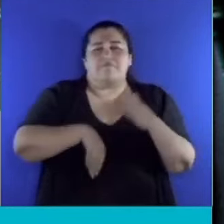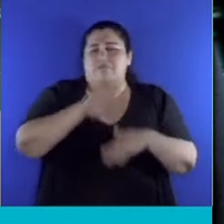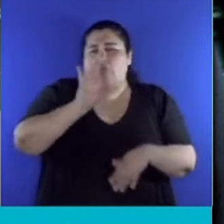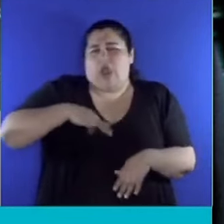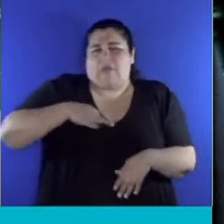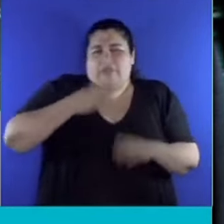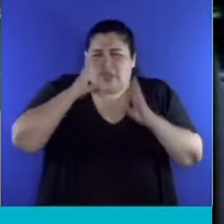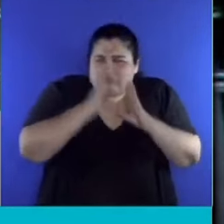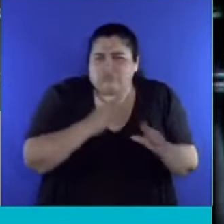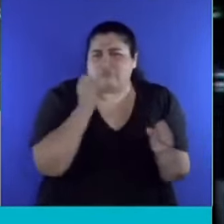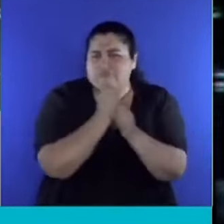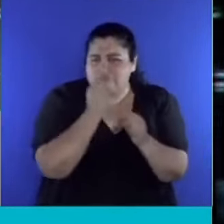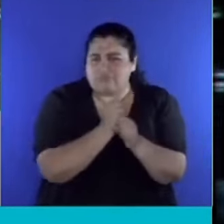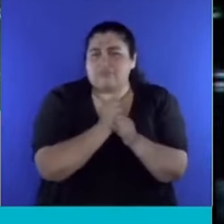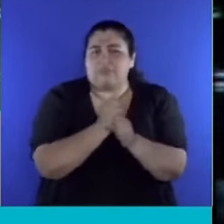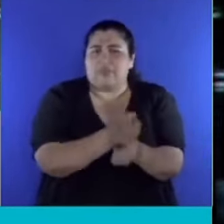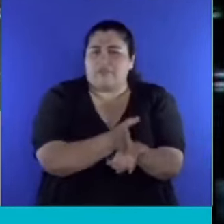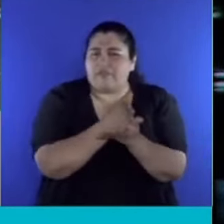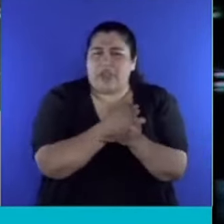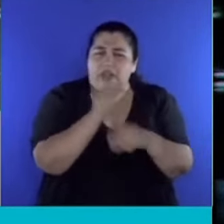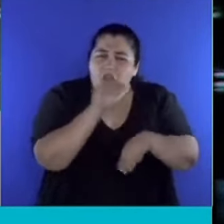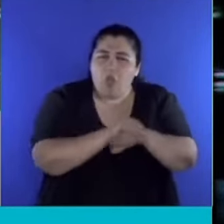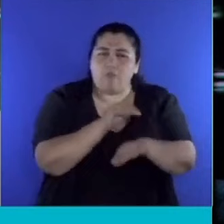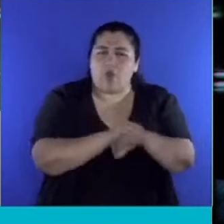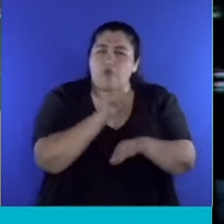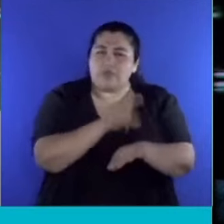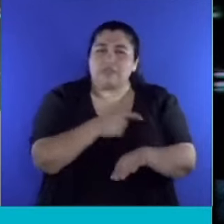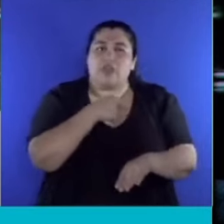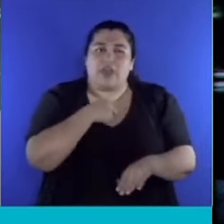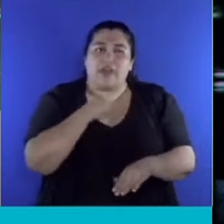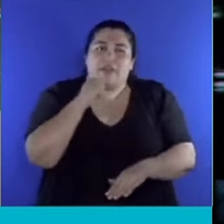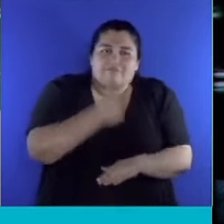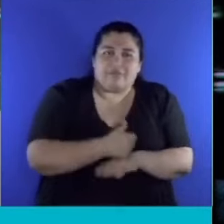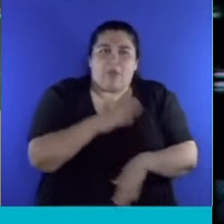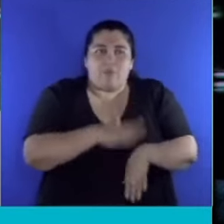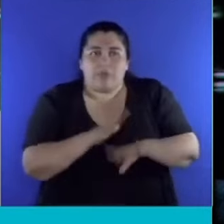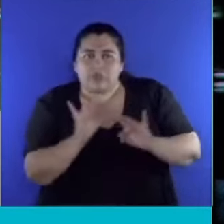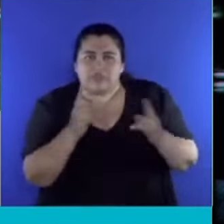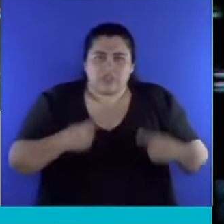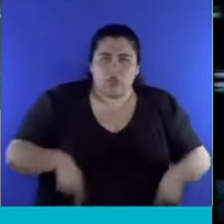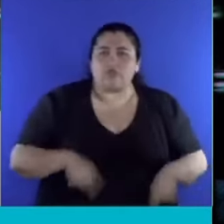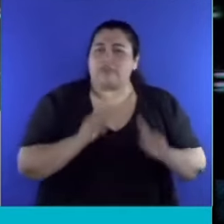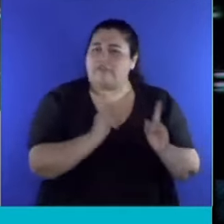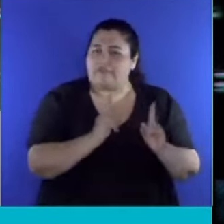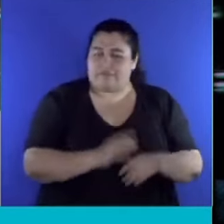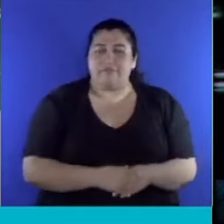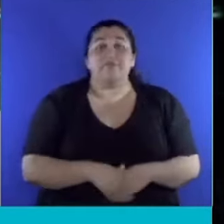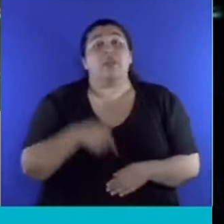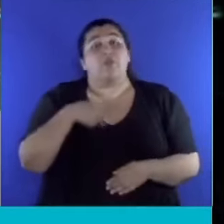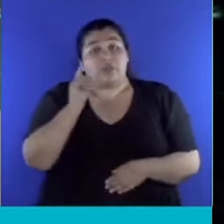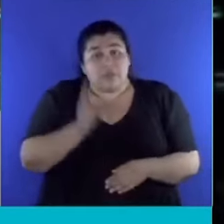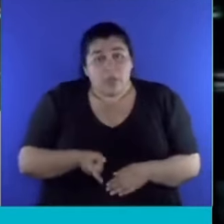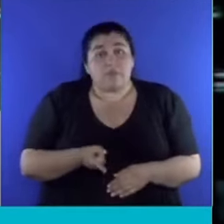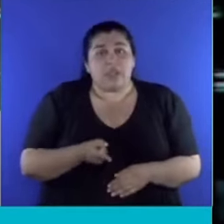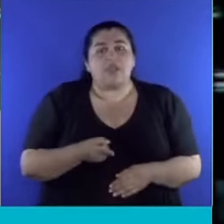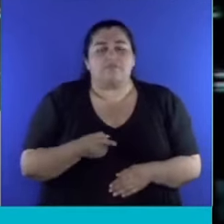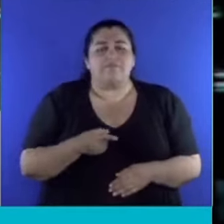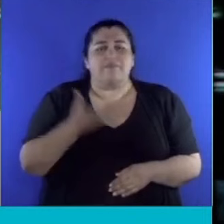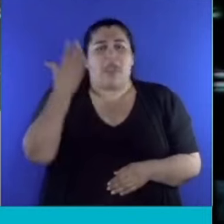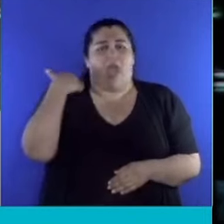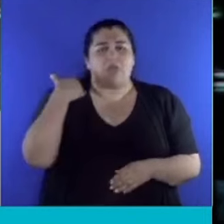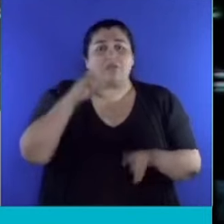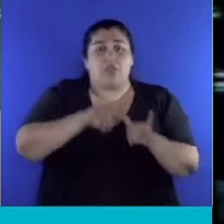Rodolfo walsh fiel al compromiso de dar testimonio en momentos difíciles porque como también Rodolfo